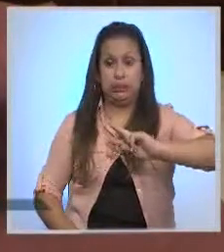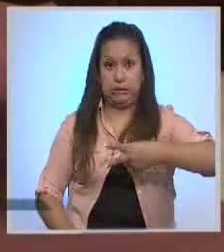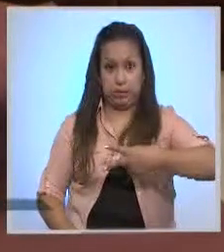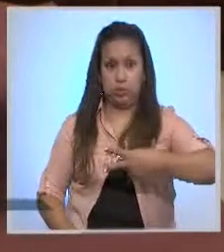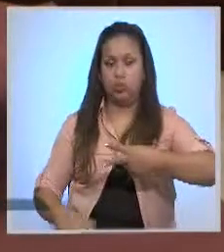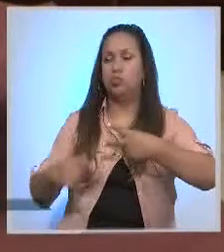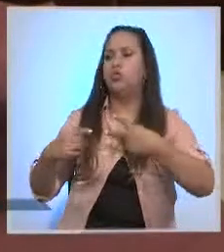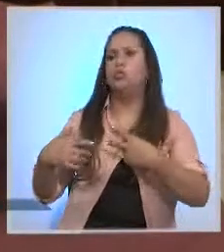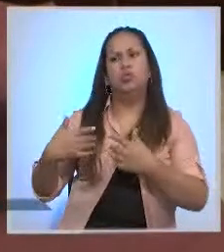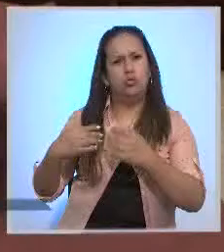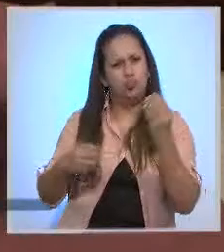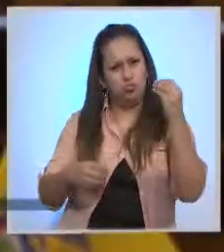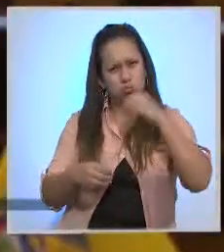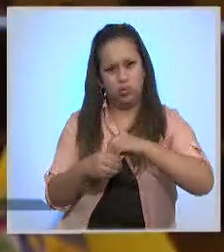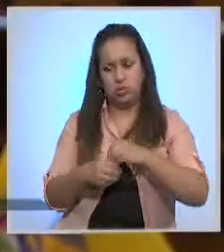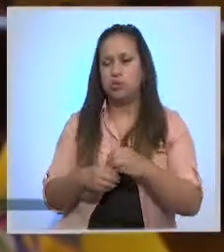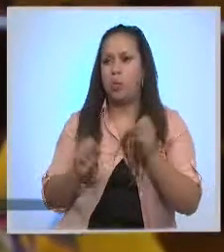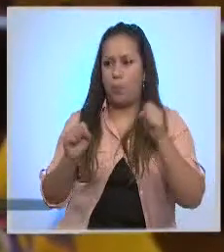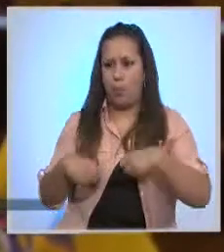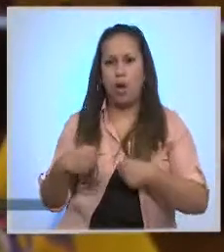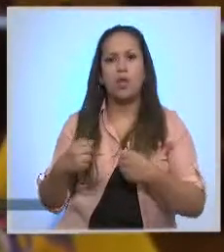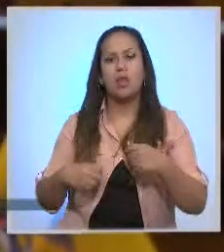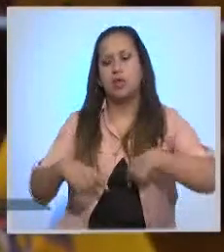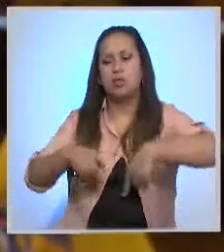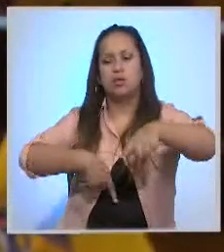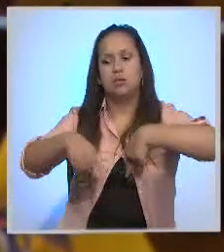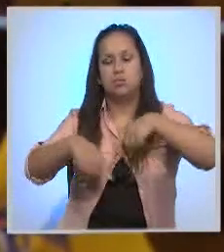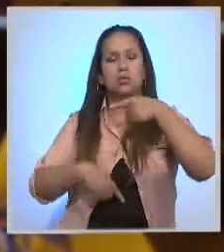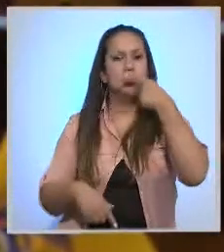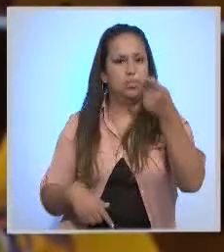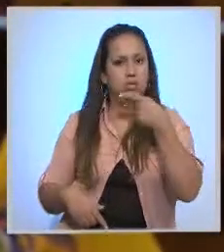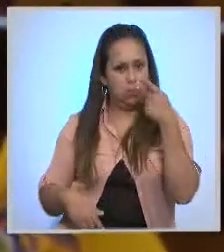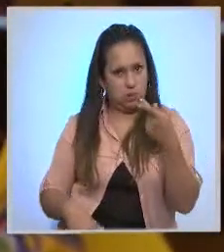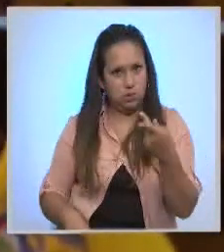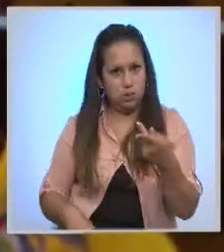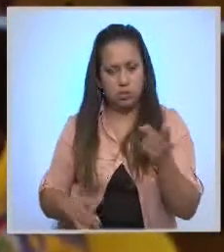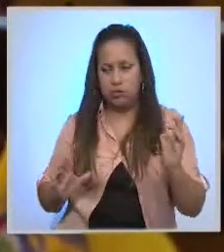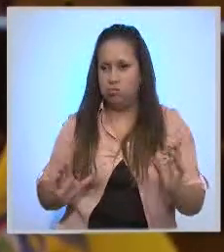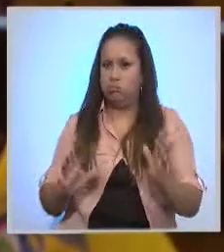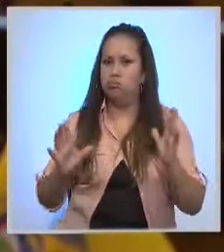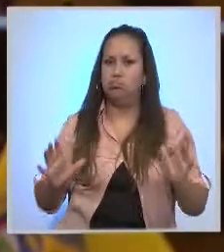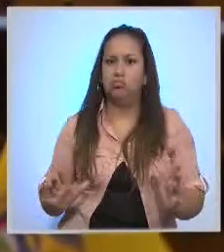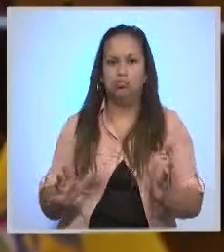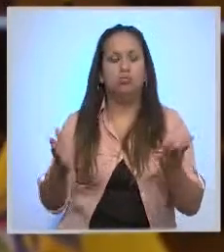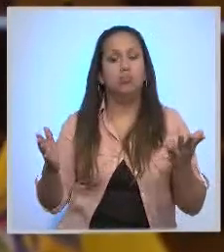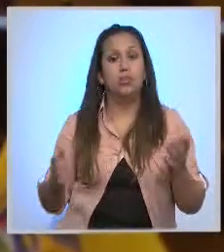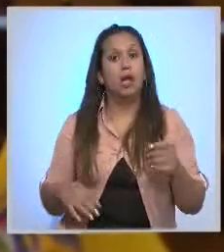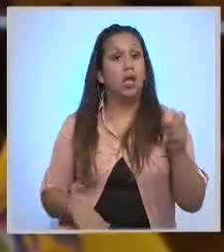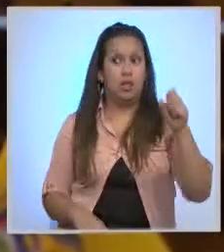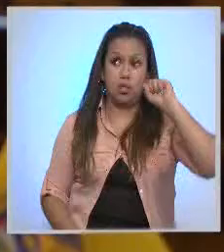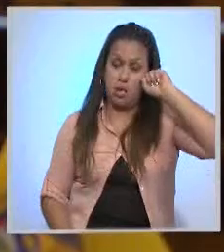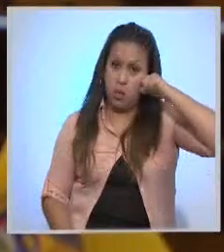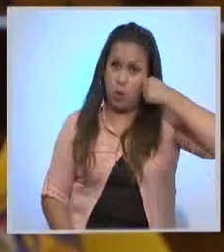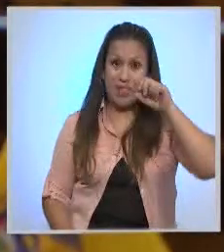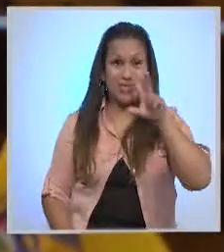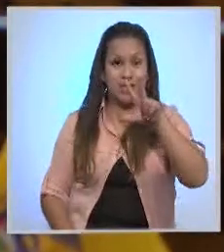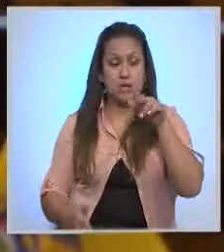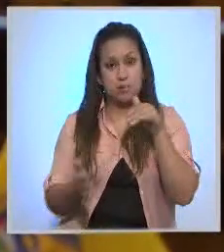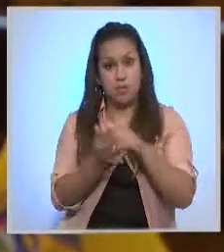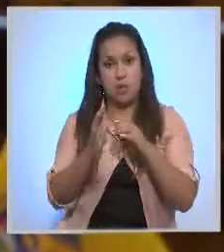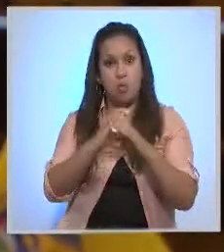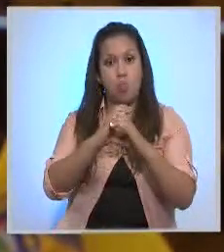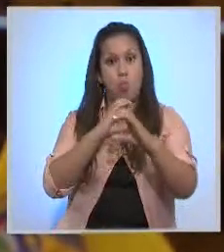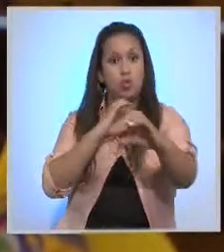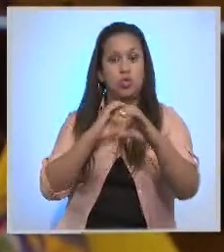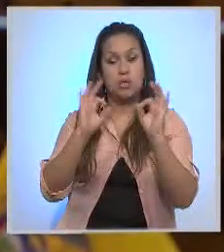interno para el transporte público para motivar justamente el transporte público no olvide que la ciudad tiene tres mil buses listos de los